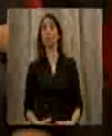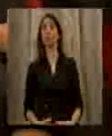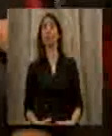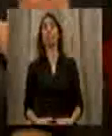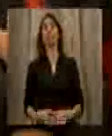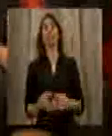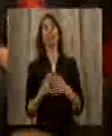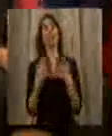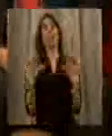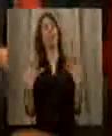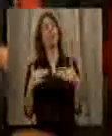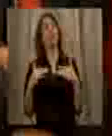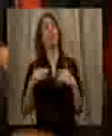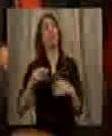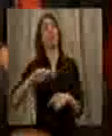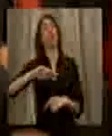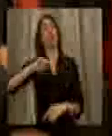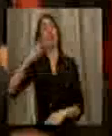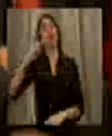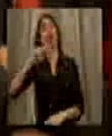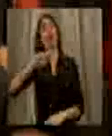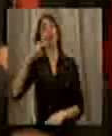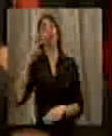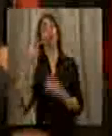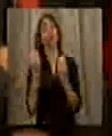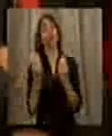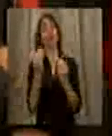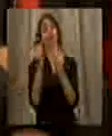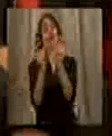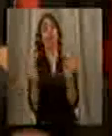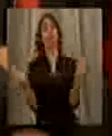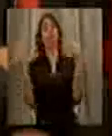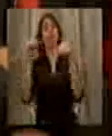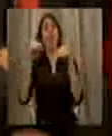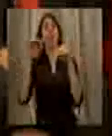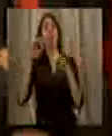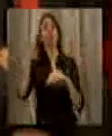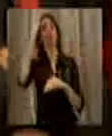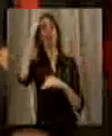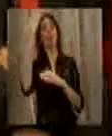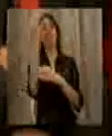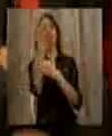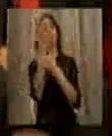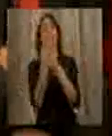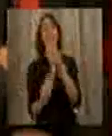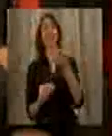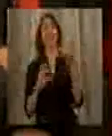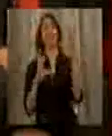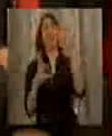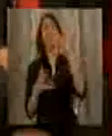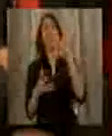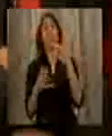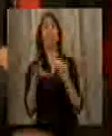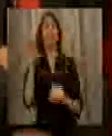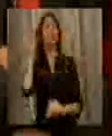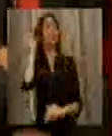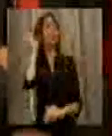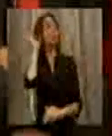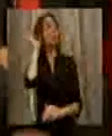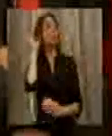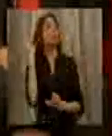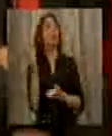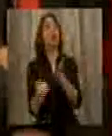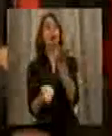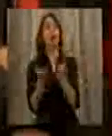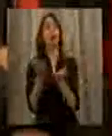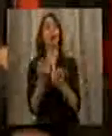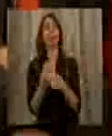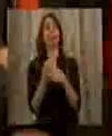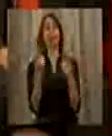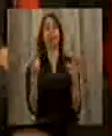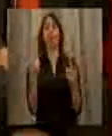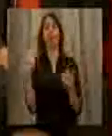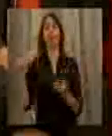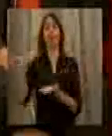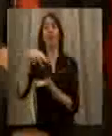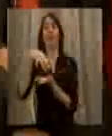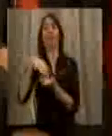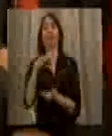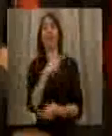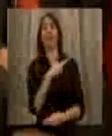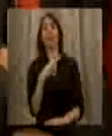alto mérito, doble o triple mérito estar en el día en que se acaba el mundo escuchando una cuenta pública del